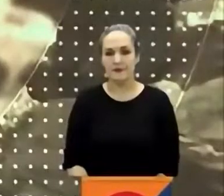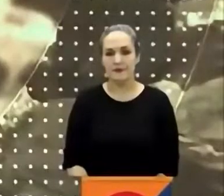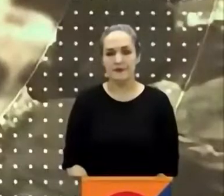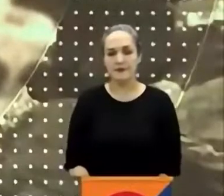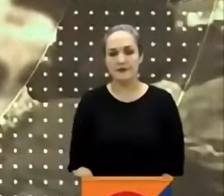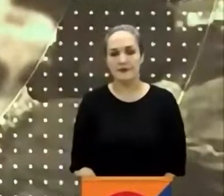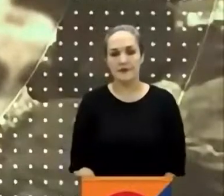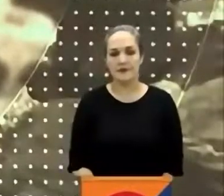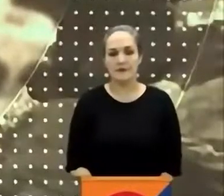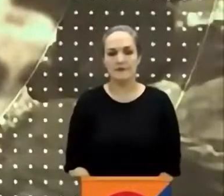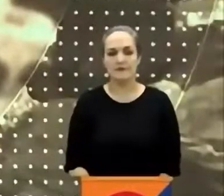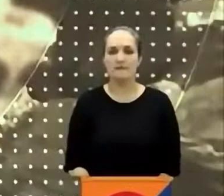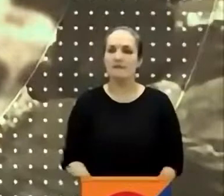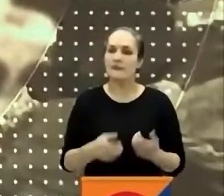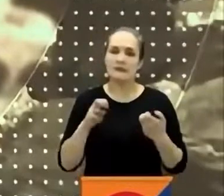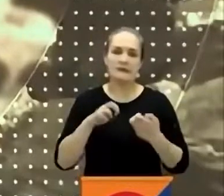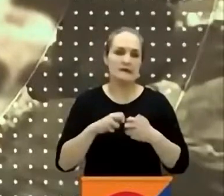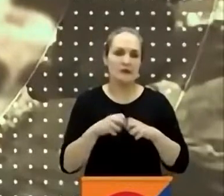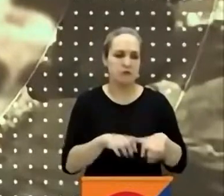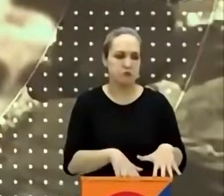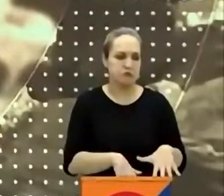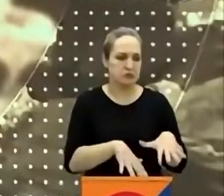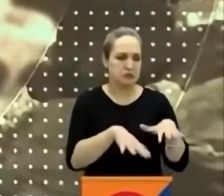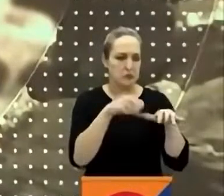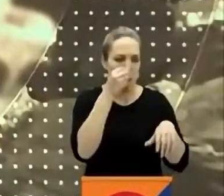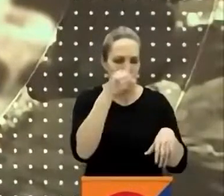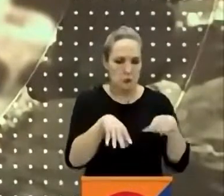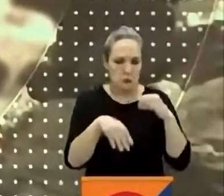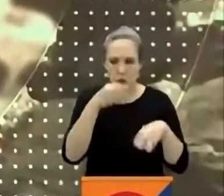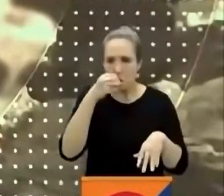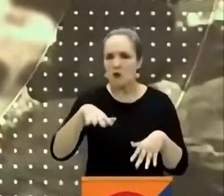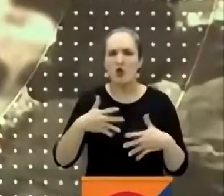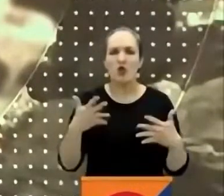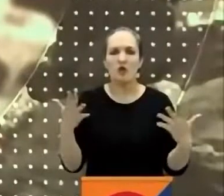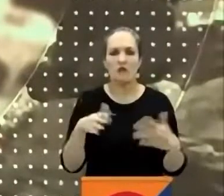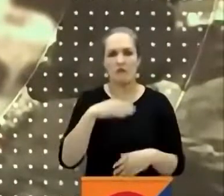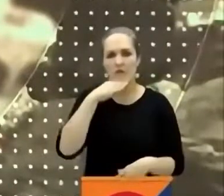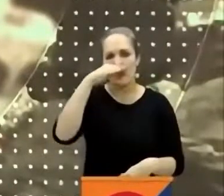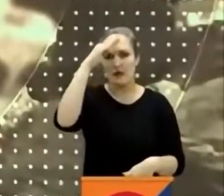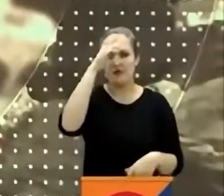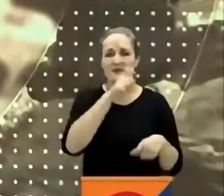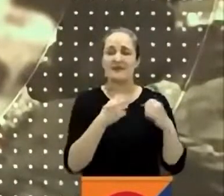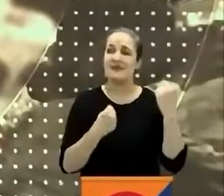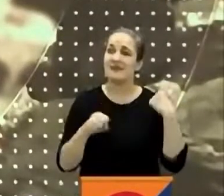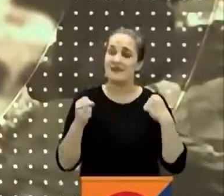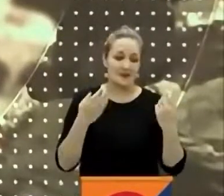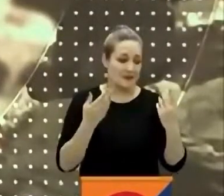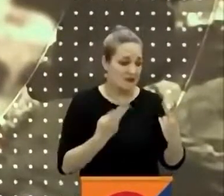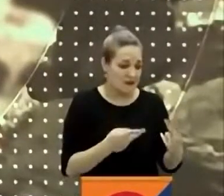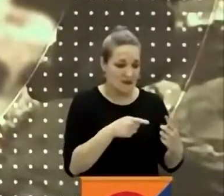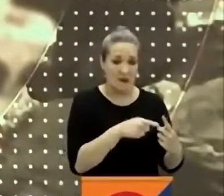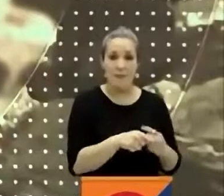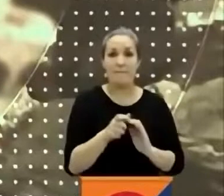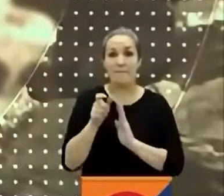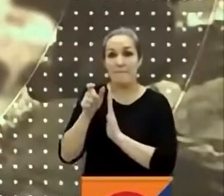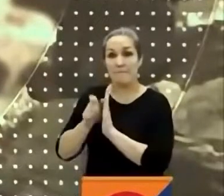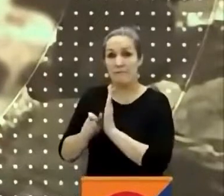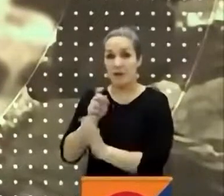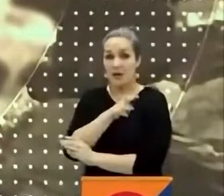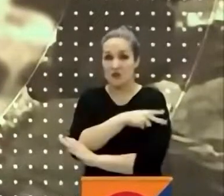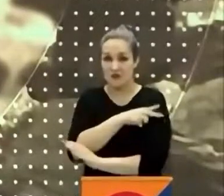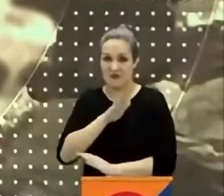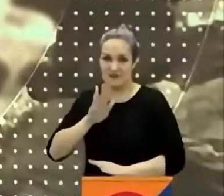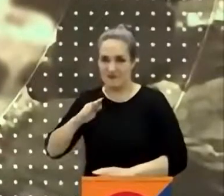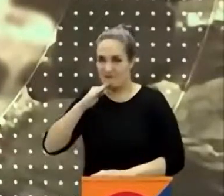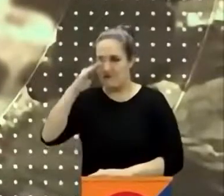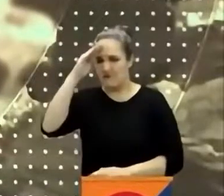La problemática por la acumulación de basuras en Medellín sigue preocupando a los ciudadanos. La personería de la capital antioqueña alertó por